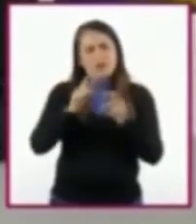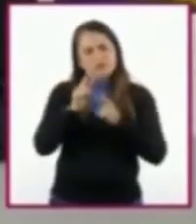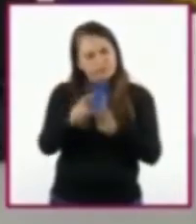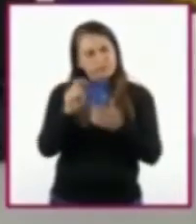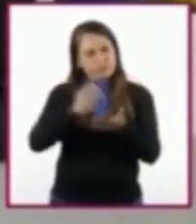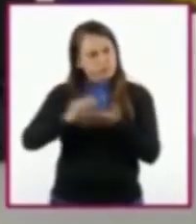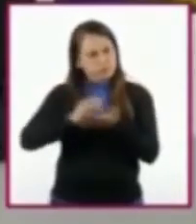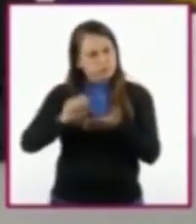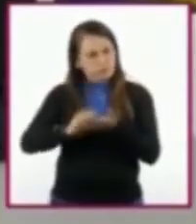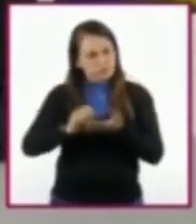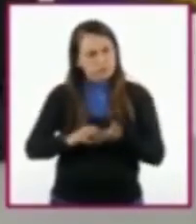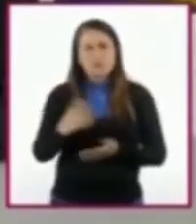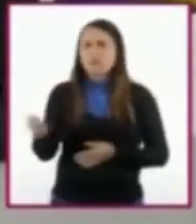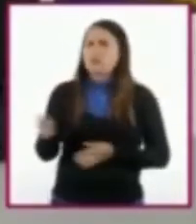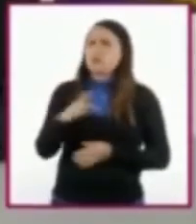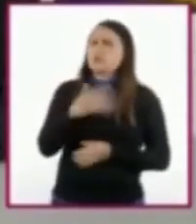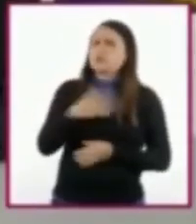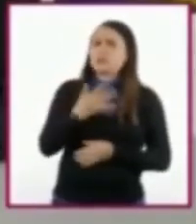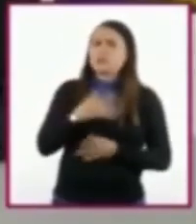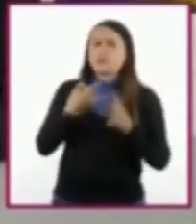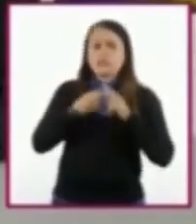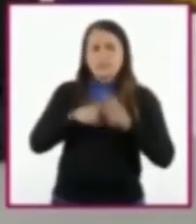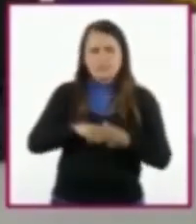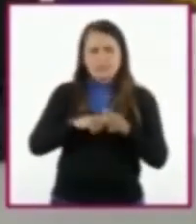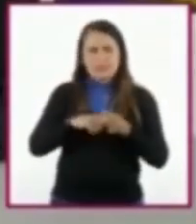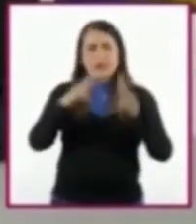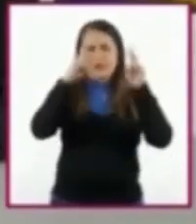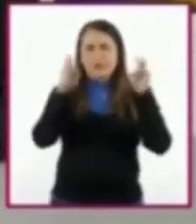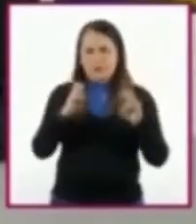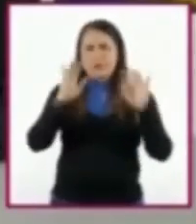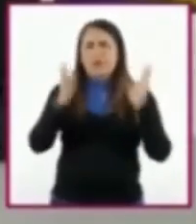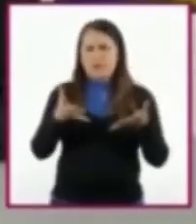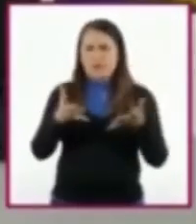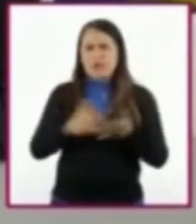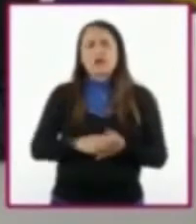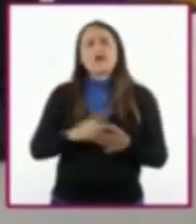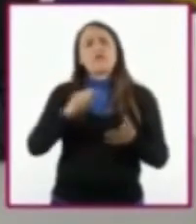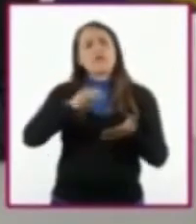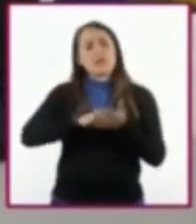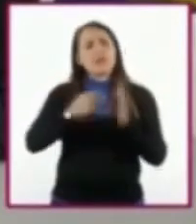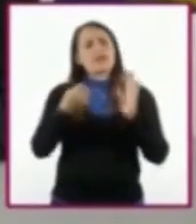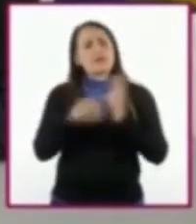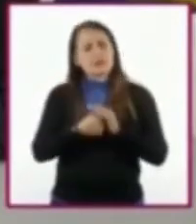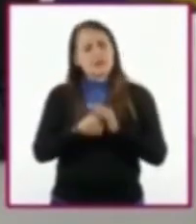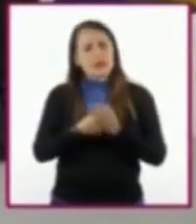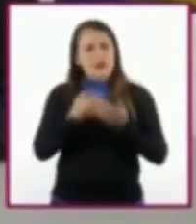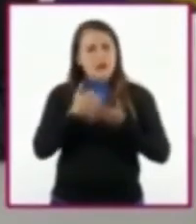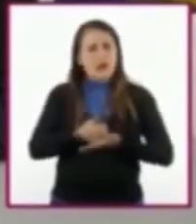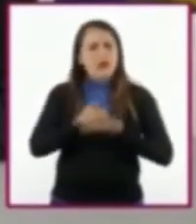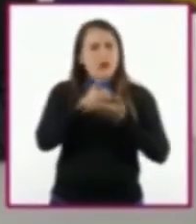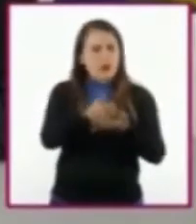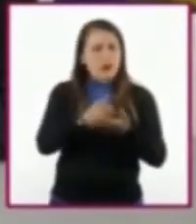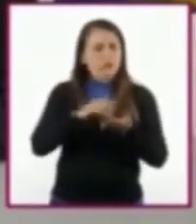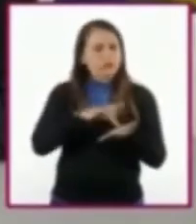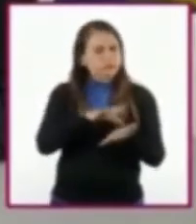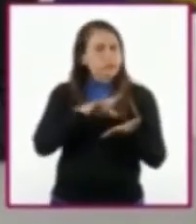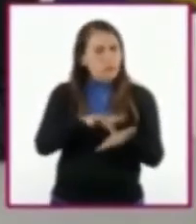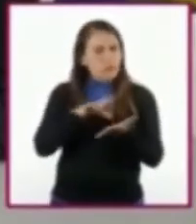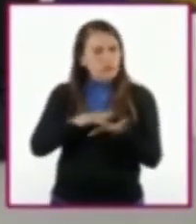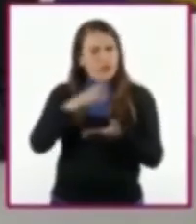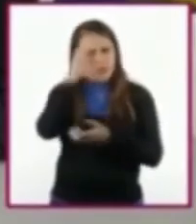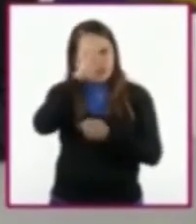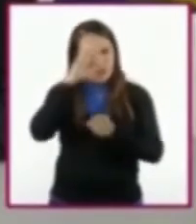te parece, maestro Carlos, si iniciamos con el tema de hoy? Aportes a la técnica desde la diversidad cultural. Adelante, maestro